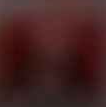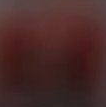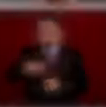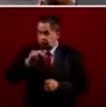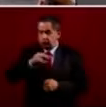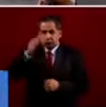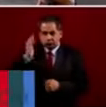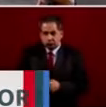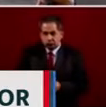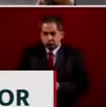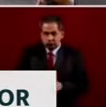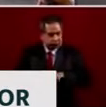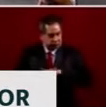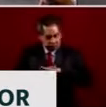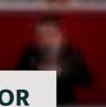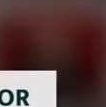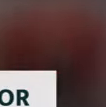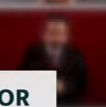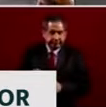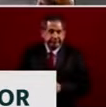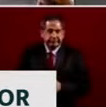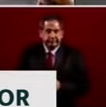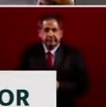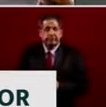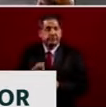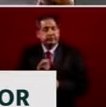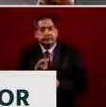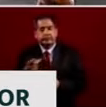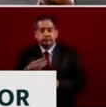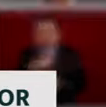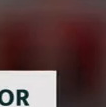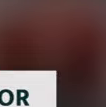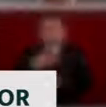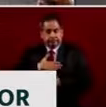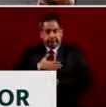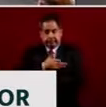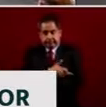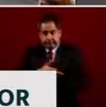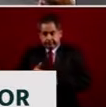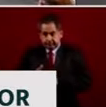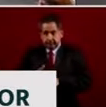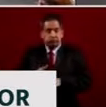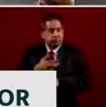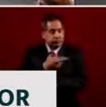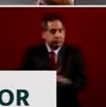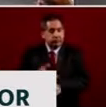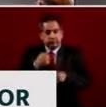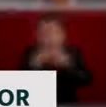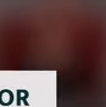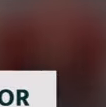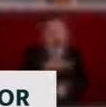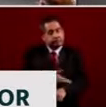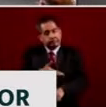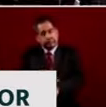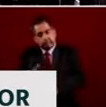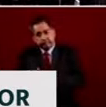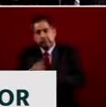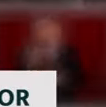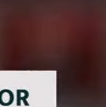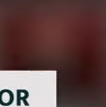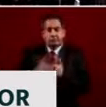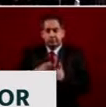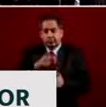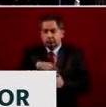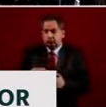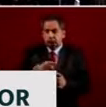no acepto bajo ninguna circunstancia que miembros de mi familia hagan gestiones, trámites o lleven a